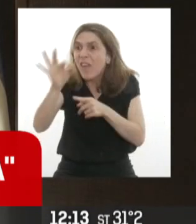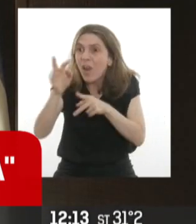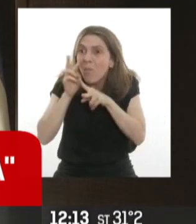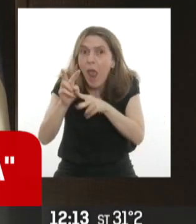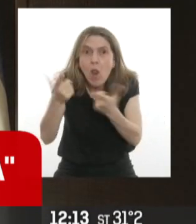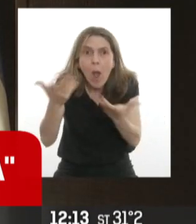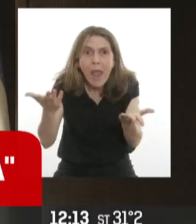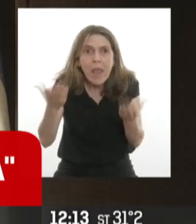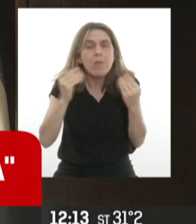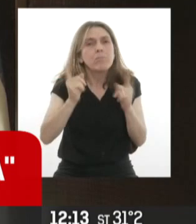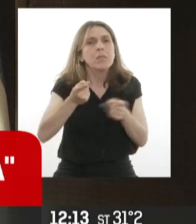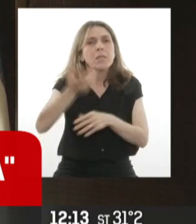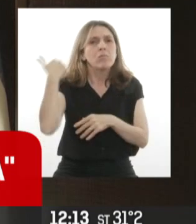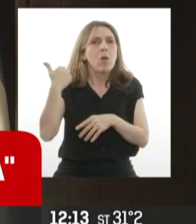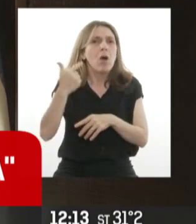descubierto